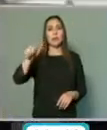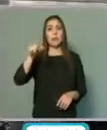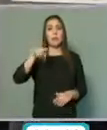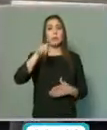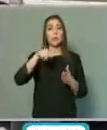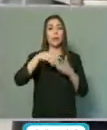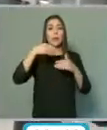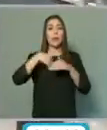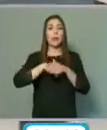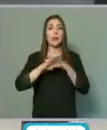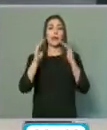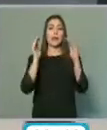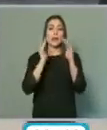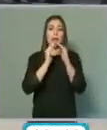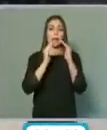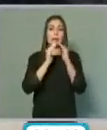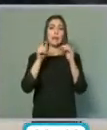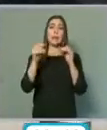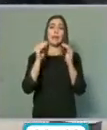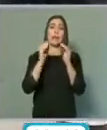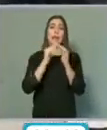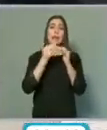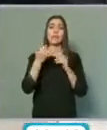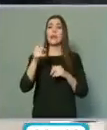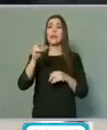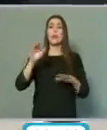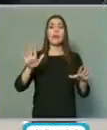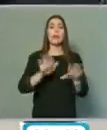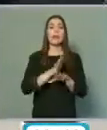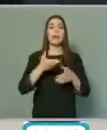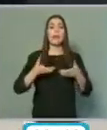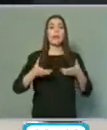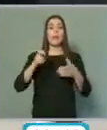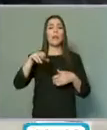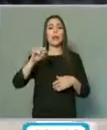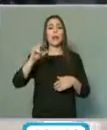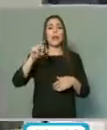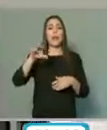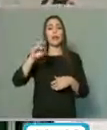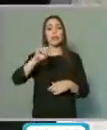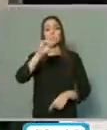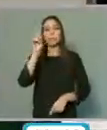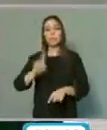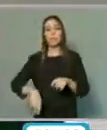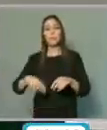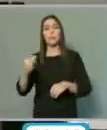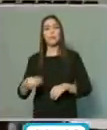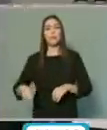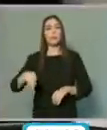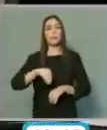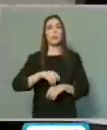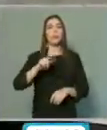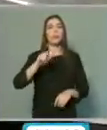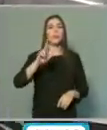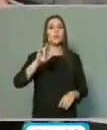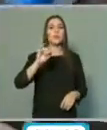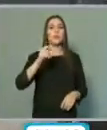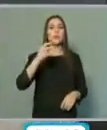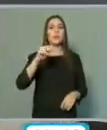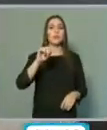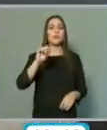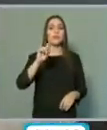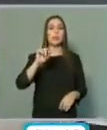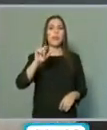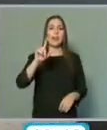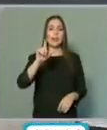calle había dejado de llamarse de la Encarnación para llamarse Luis González Obregón. ¿Cómo la ve? ¿Cuántos seres